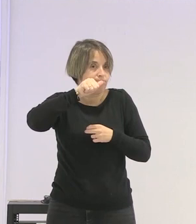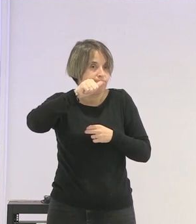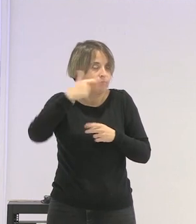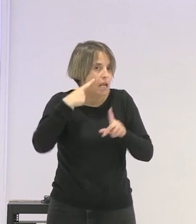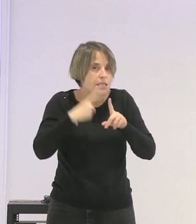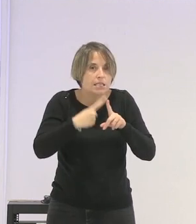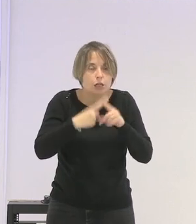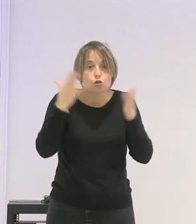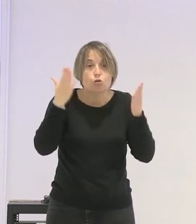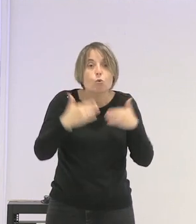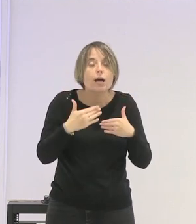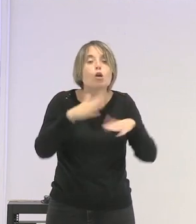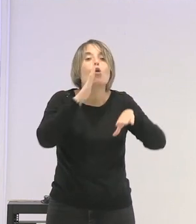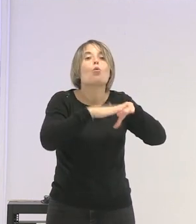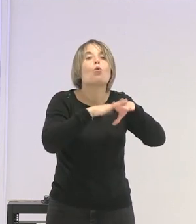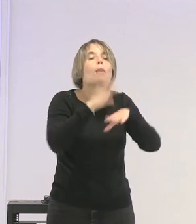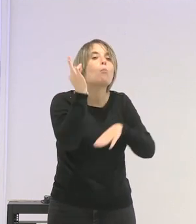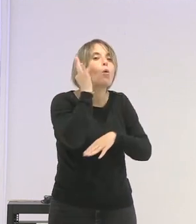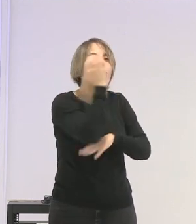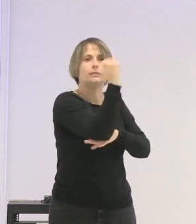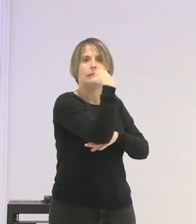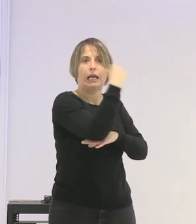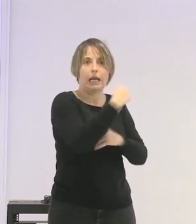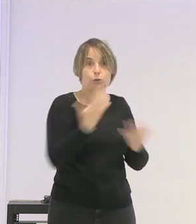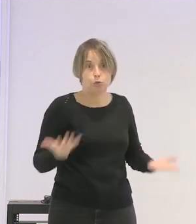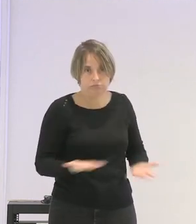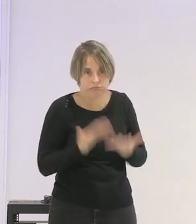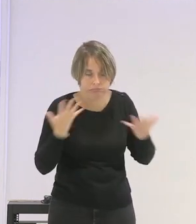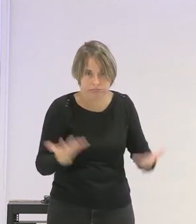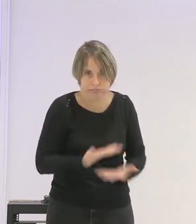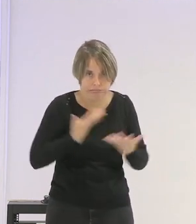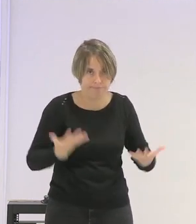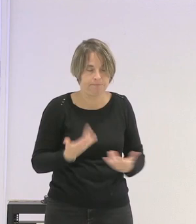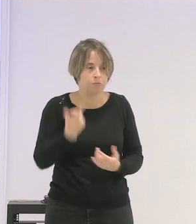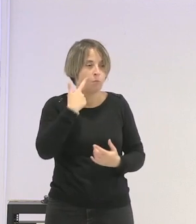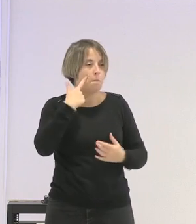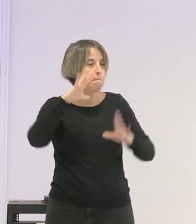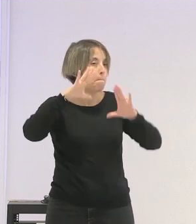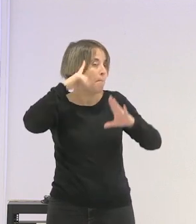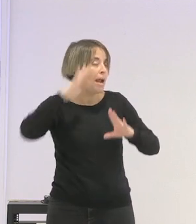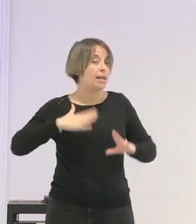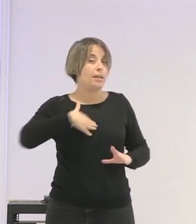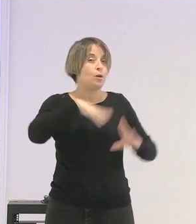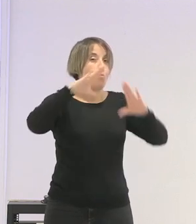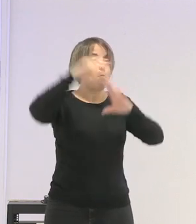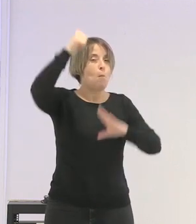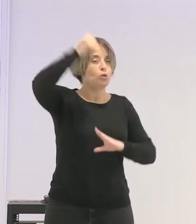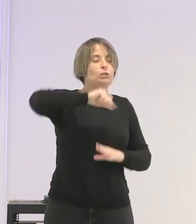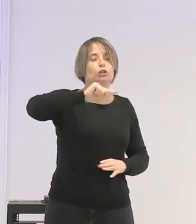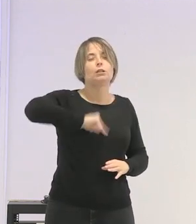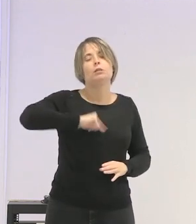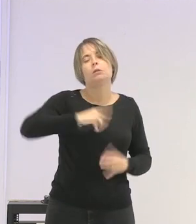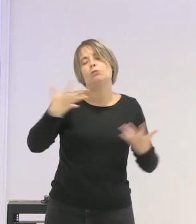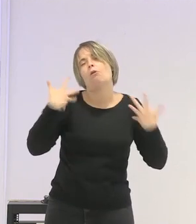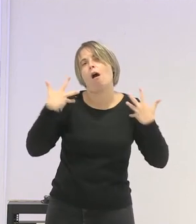que no conseguían sexo porque las mujeres no les hacen caso, porque... En fin, como una masculinidad resentida, herida, etc.,